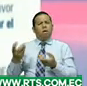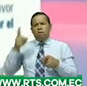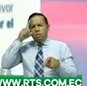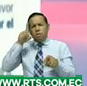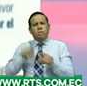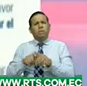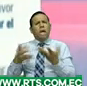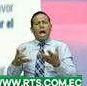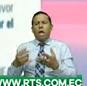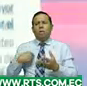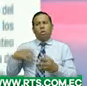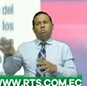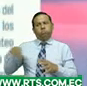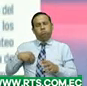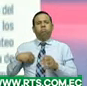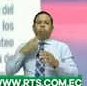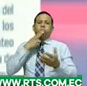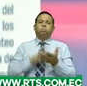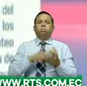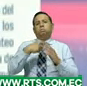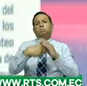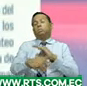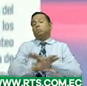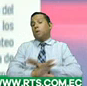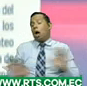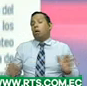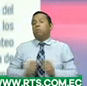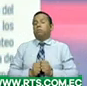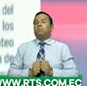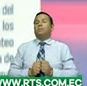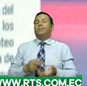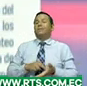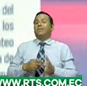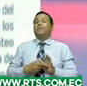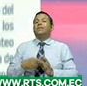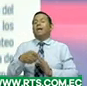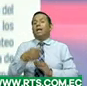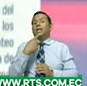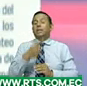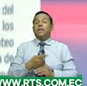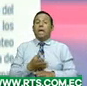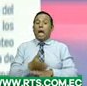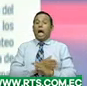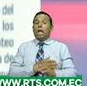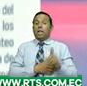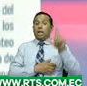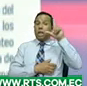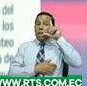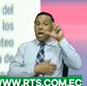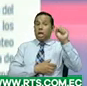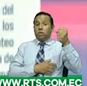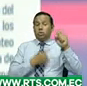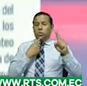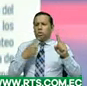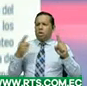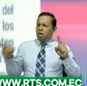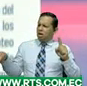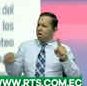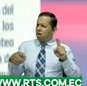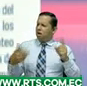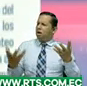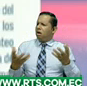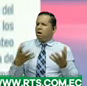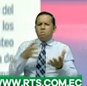el organismo. En este mismo documento se expresa que una vez el candidato Lasso conoció del pedido de Yacu Pérez de las provincias donde se debía dar